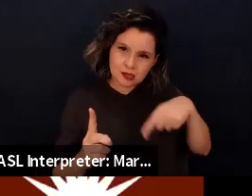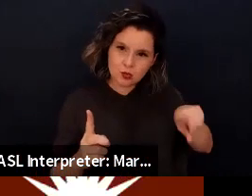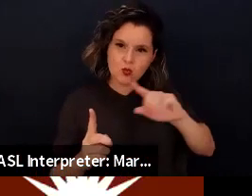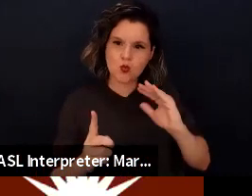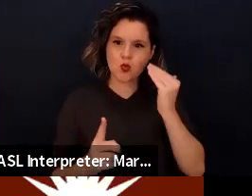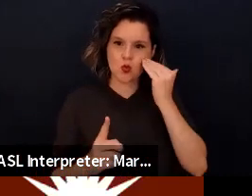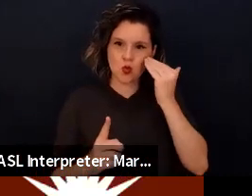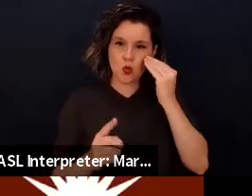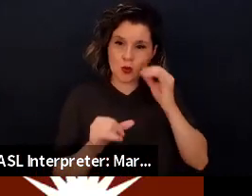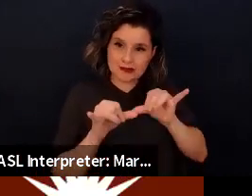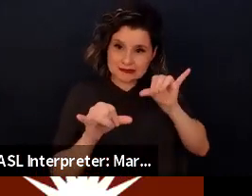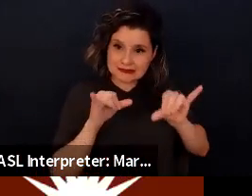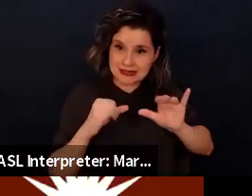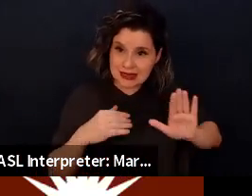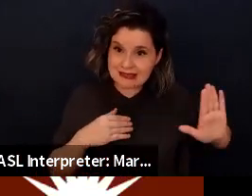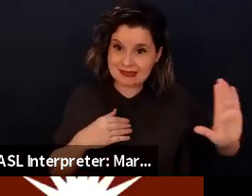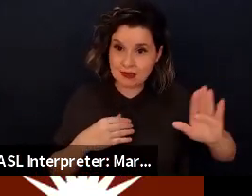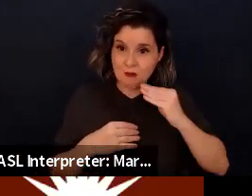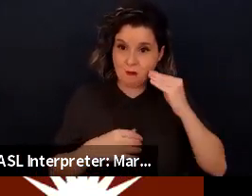que al quedarse en su país,